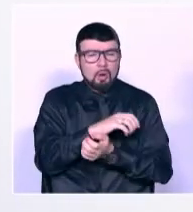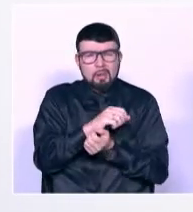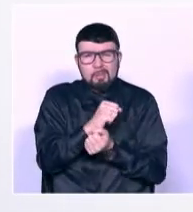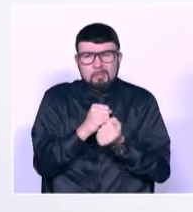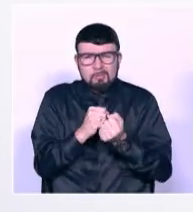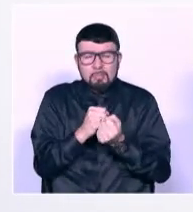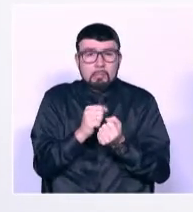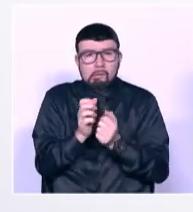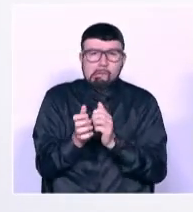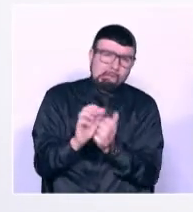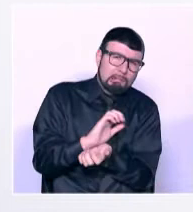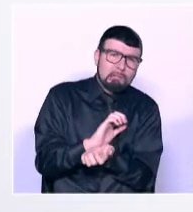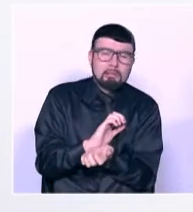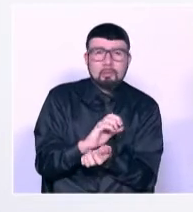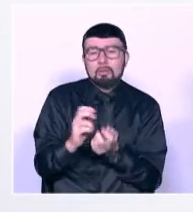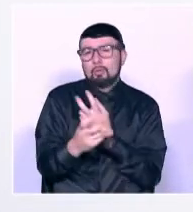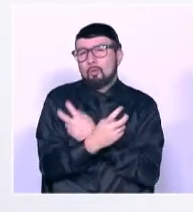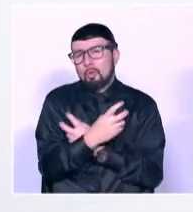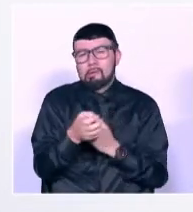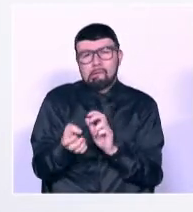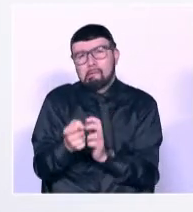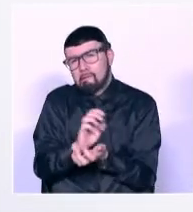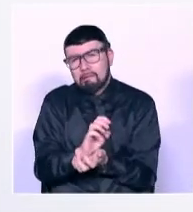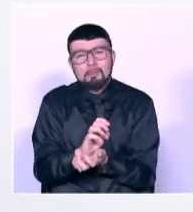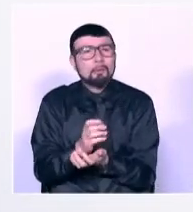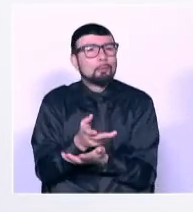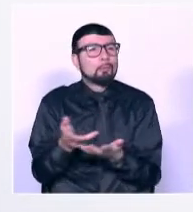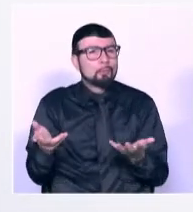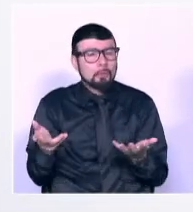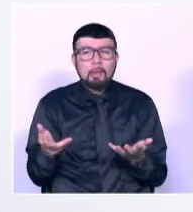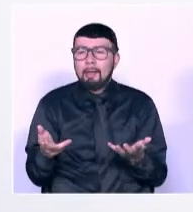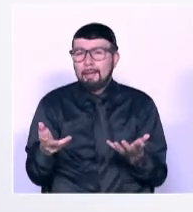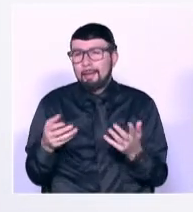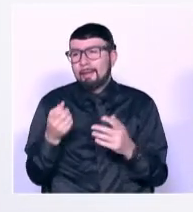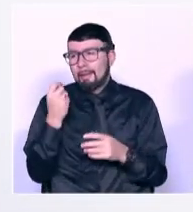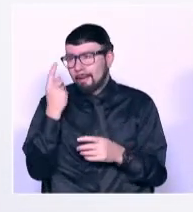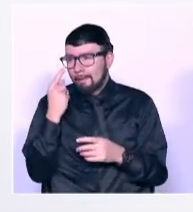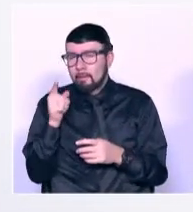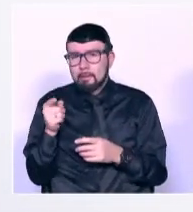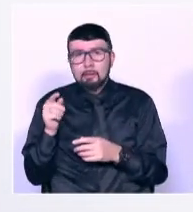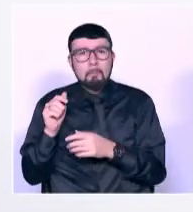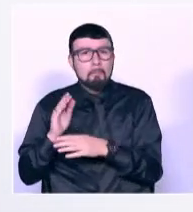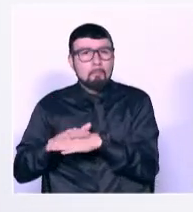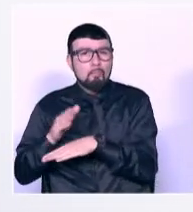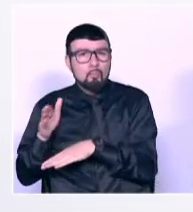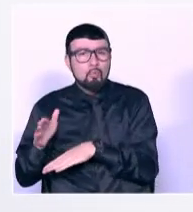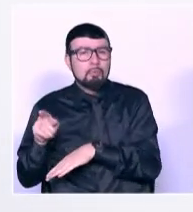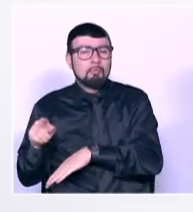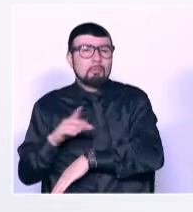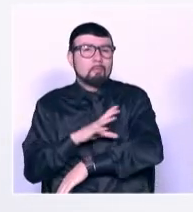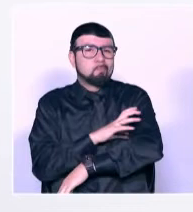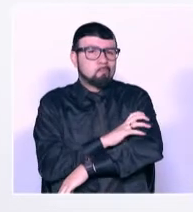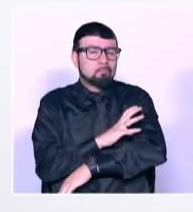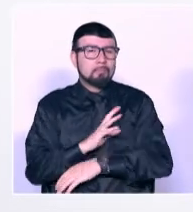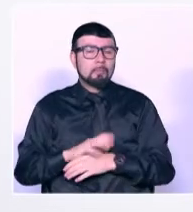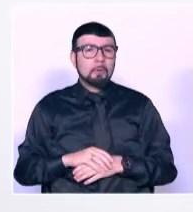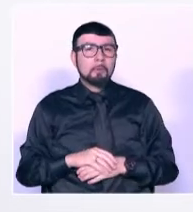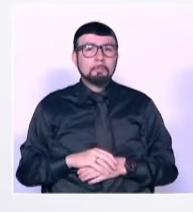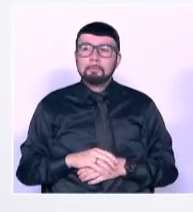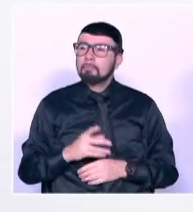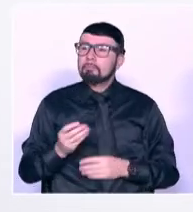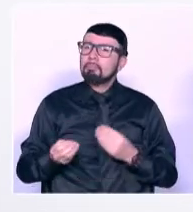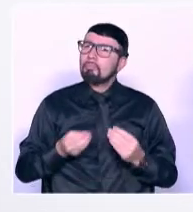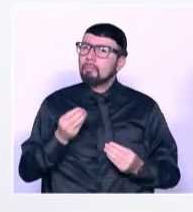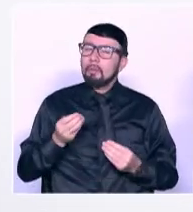me descuadra el hueso, me descuadra la articulación y todo se desequilibra. Entonces nosotros